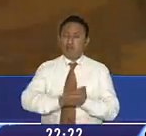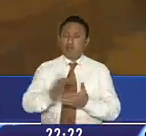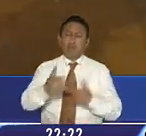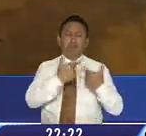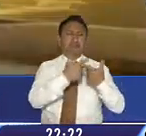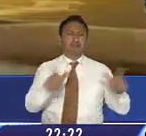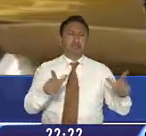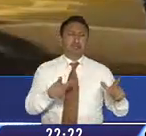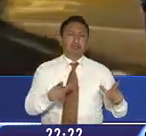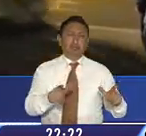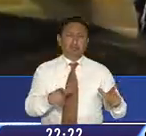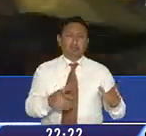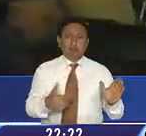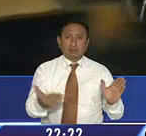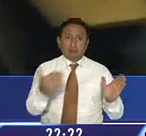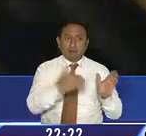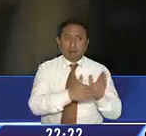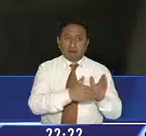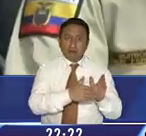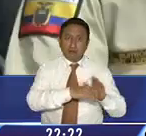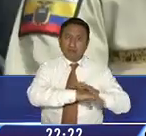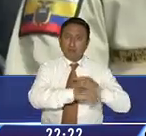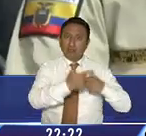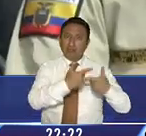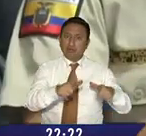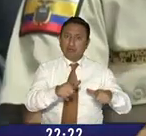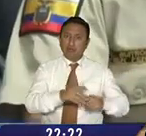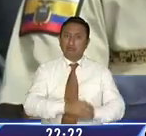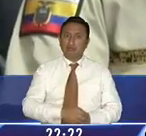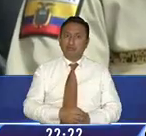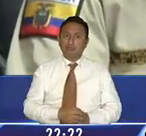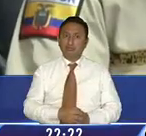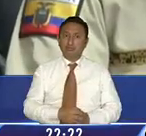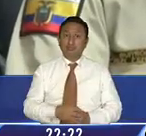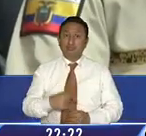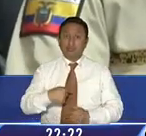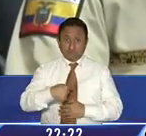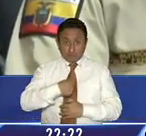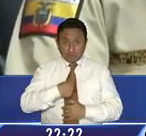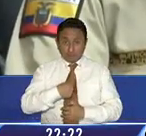y vuelven a las calles a seguir delinquiendo. Nos vemos